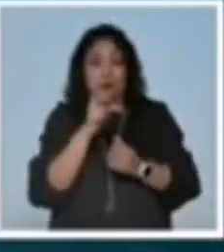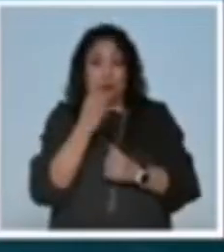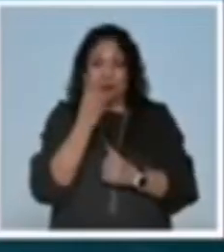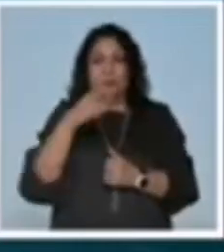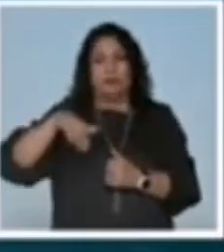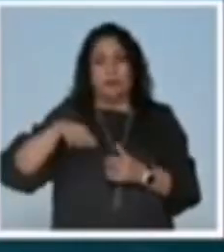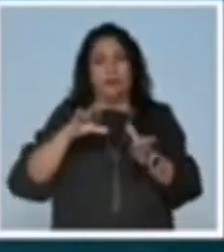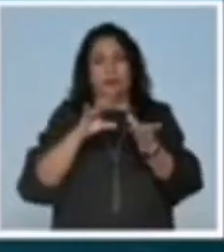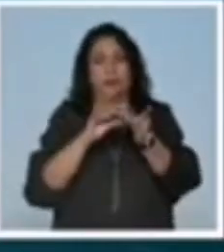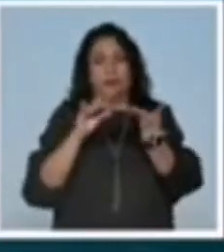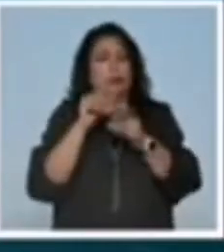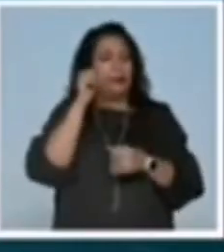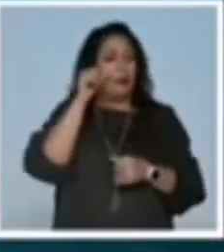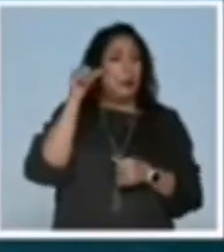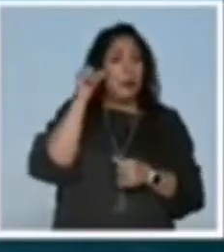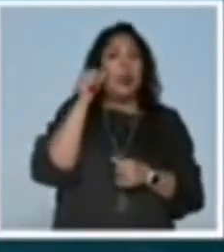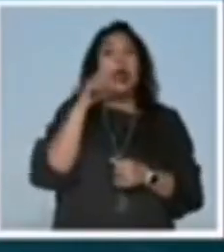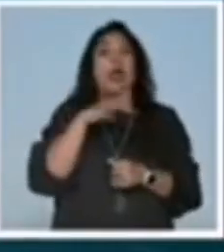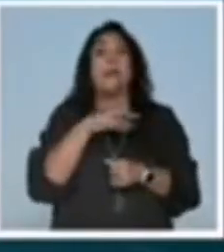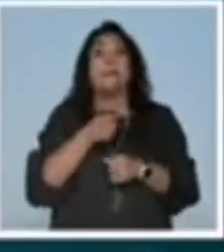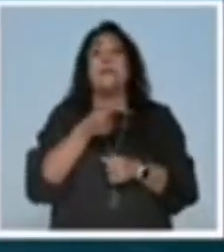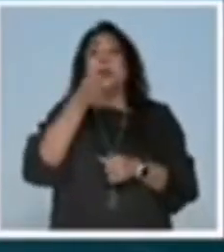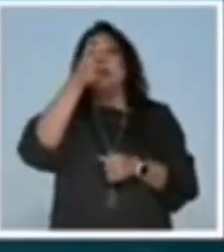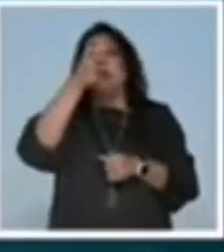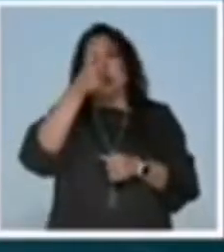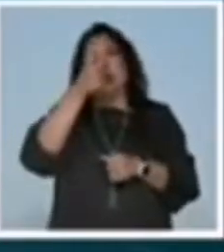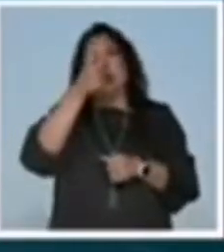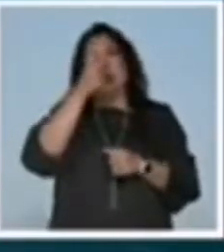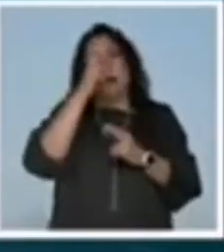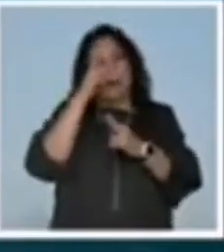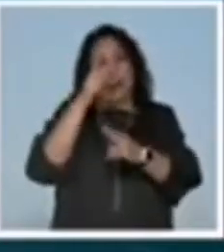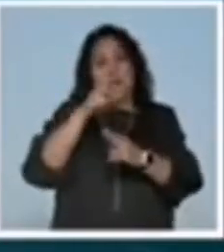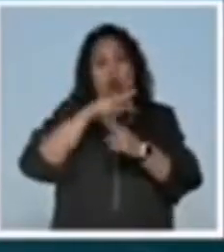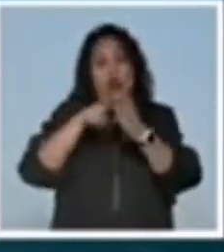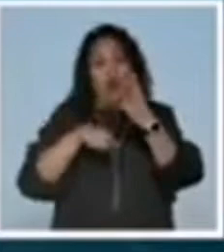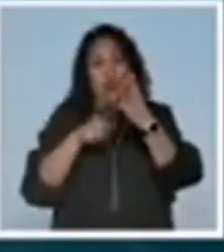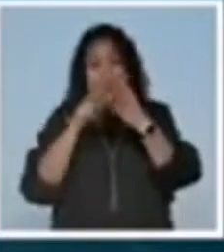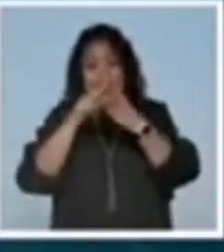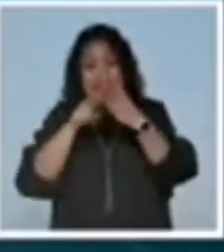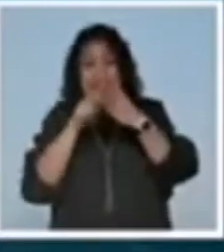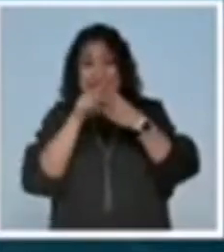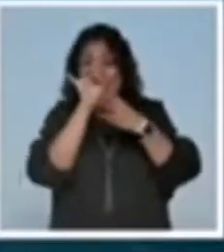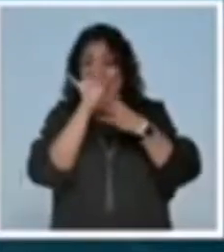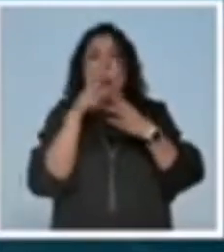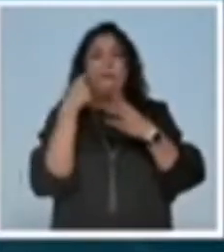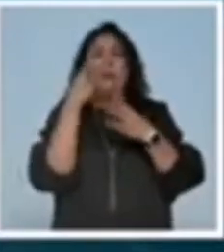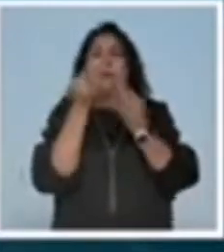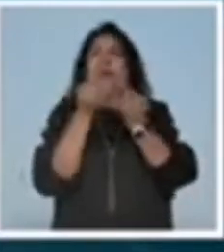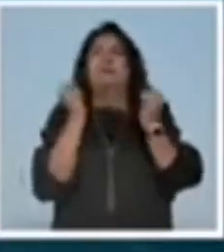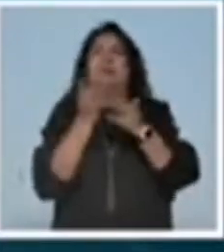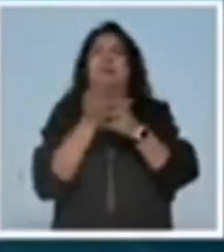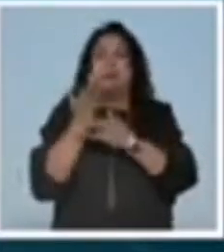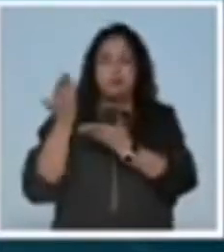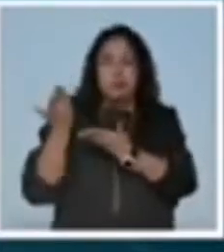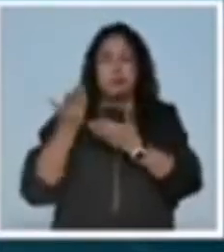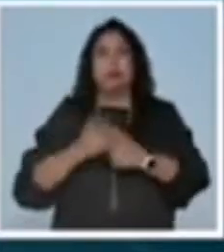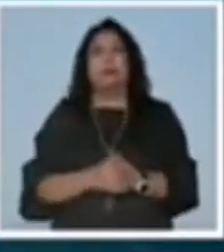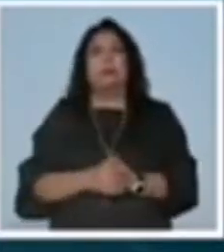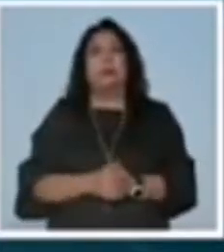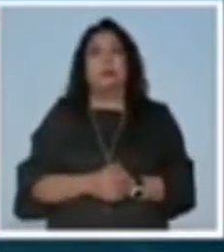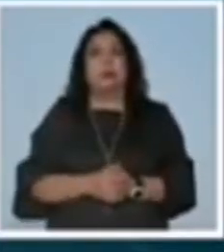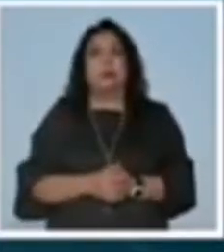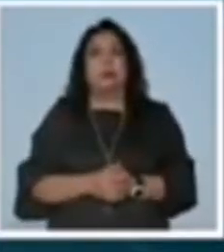2022. Y como les decíamos, el día de ayer se realizó el primero de tres homenajes. Vamos a ver lo que ocurrió en el día de la inauguración.